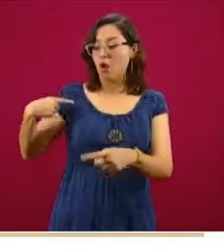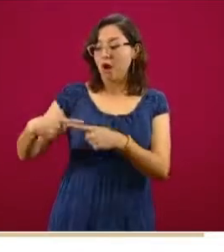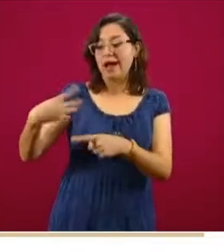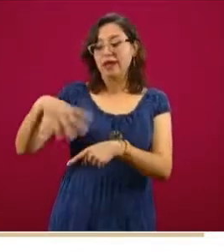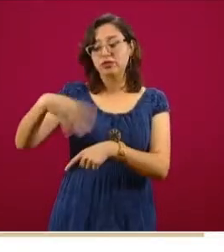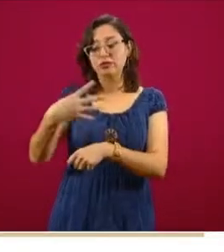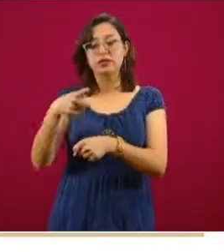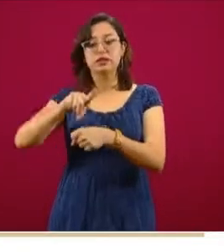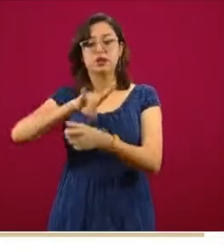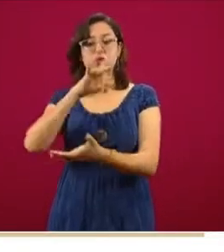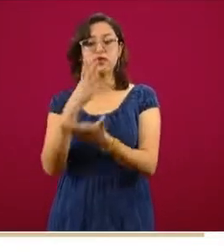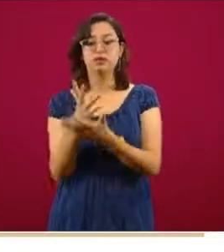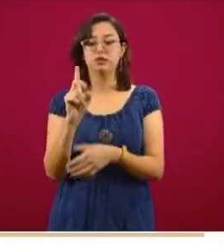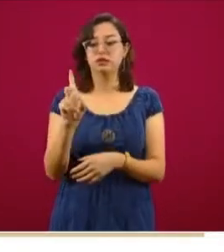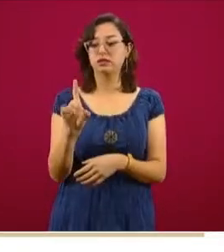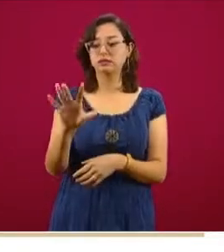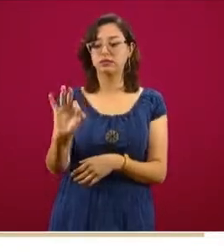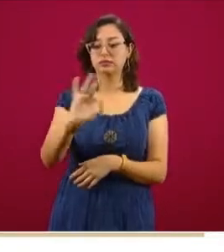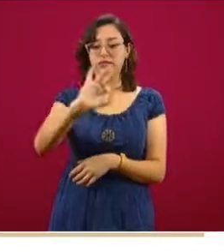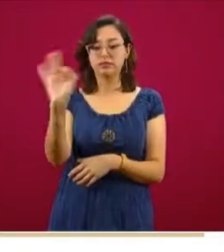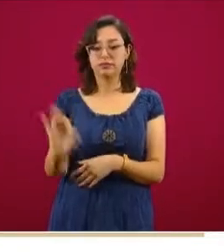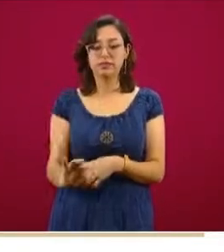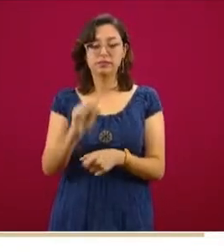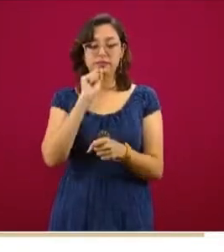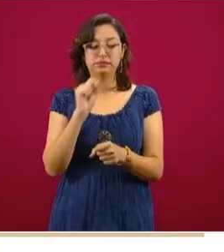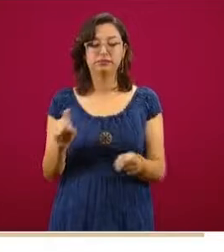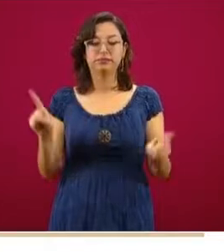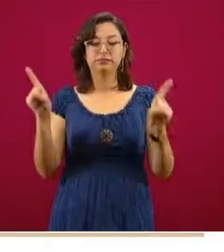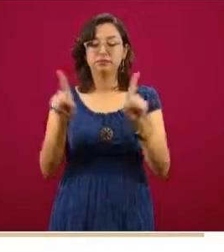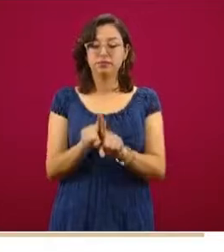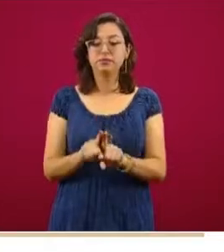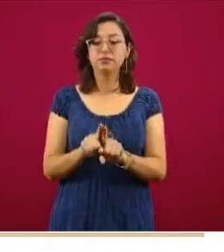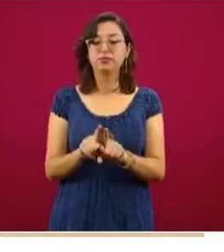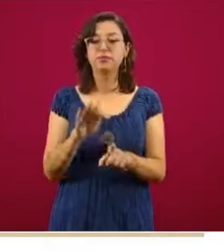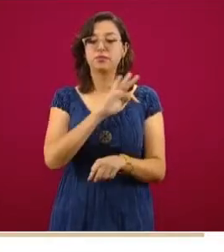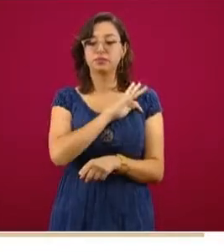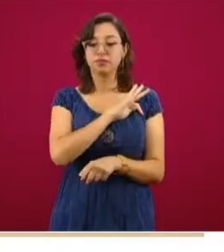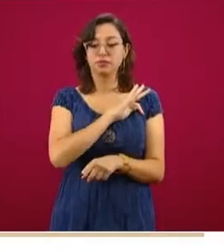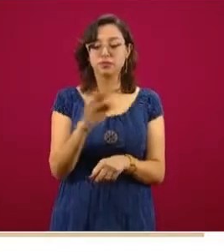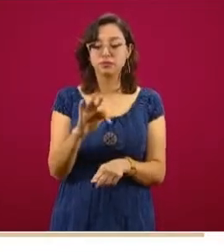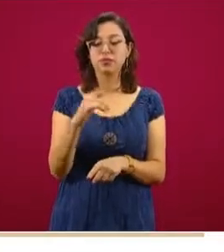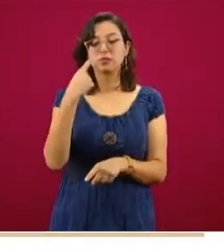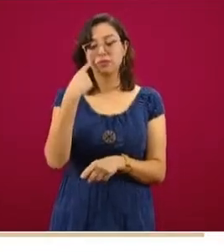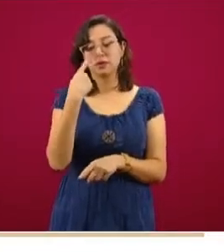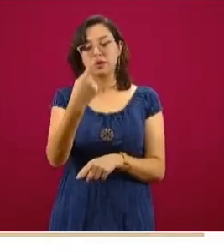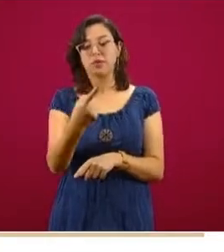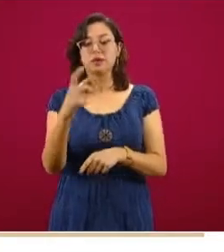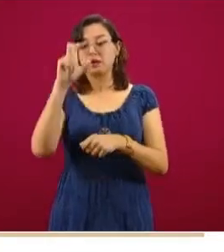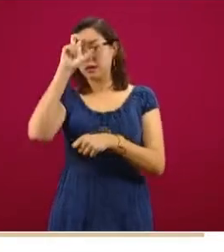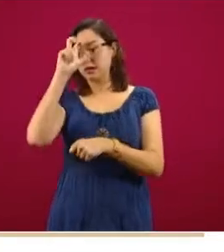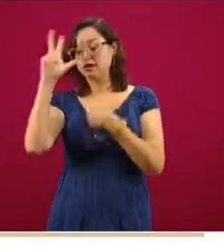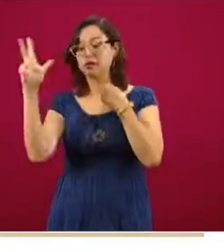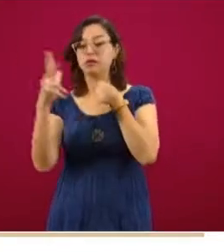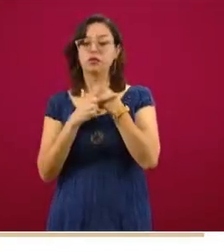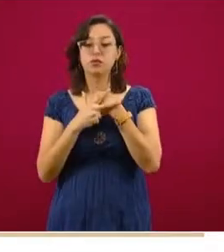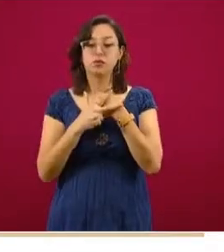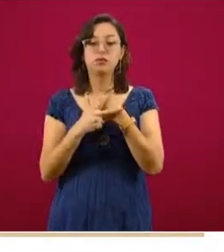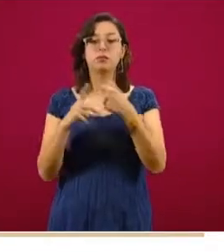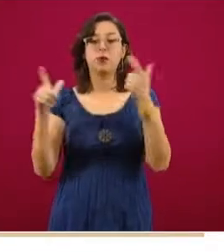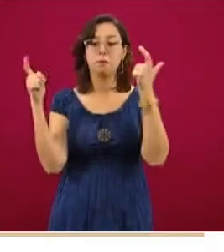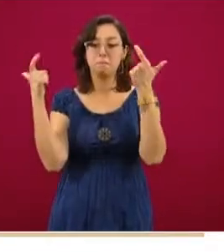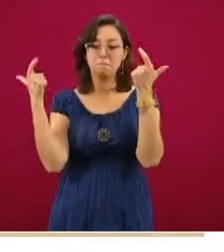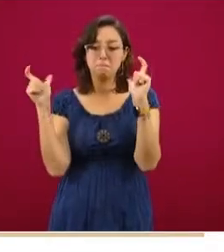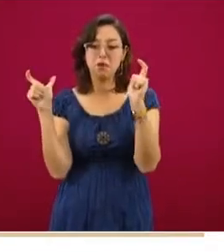en un 35%. Y de la misma manera vamos viendo también cómo se sigue en el continente europeo disminuyendo esta